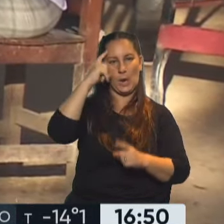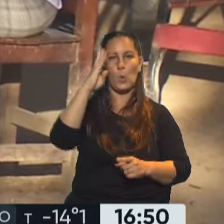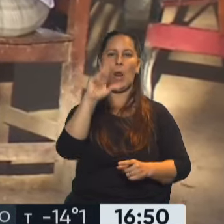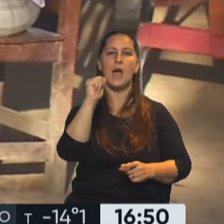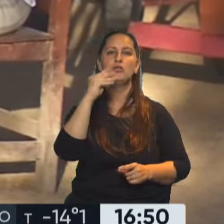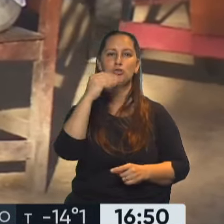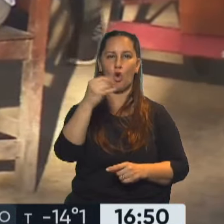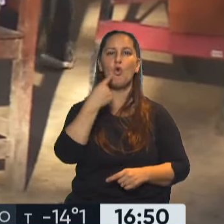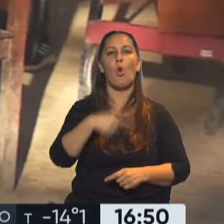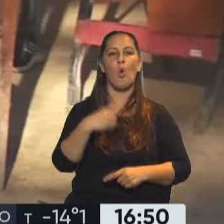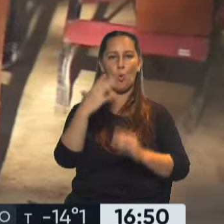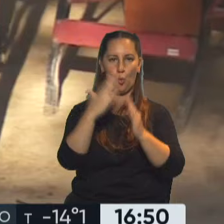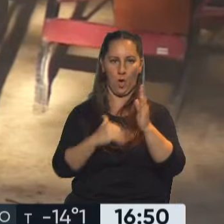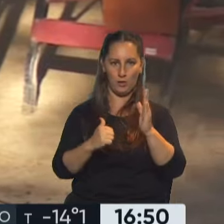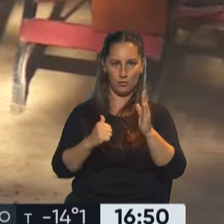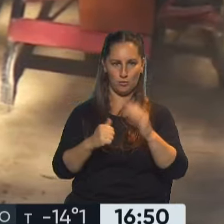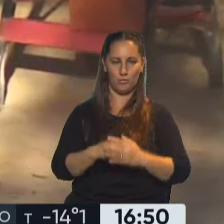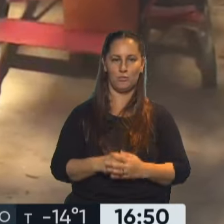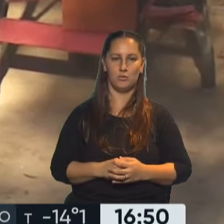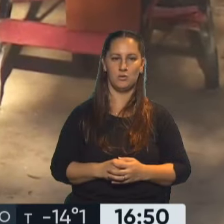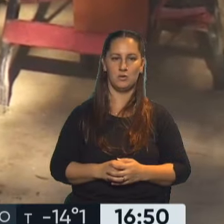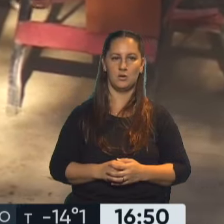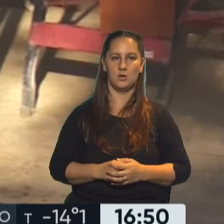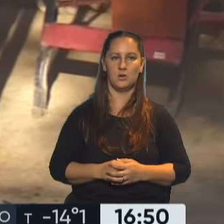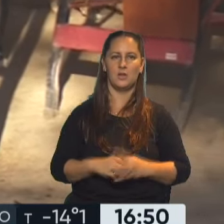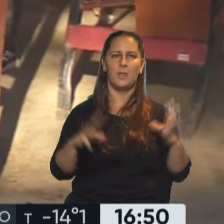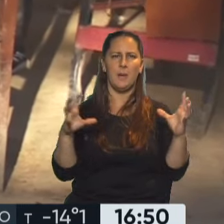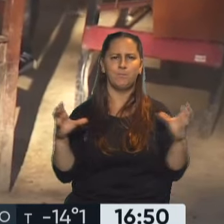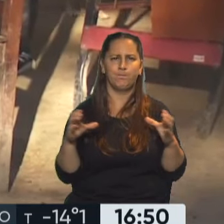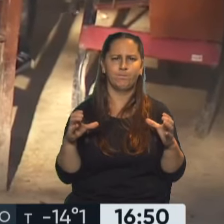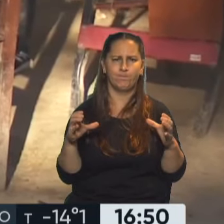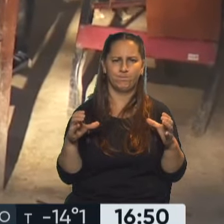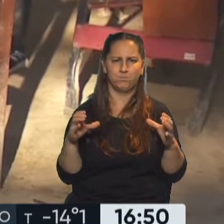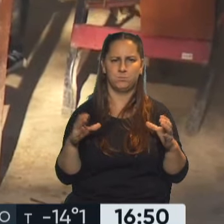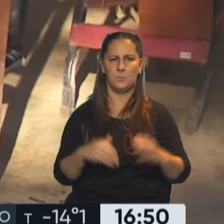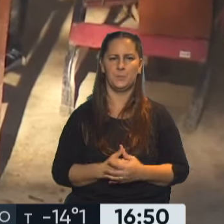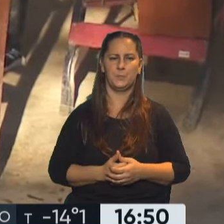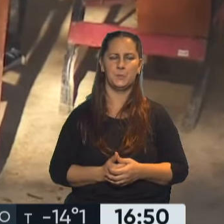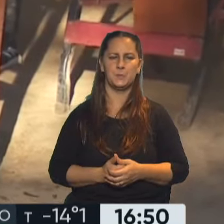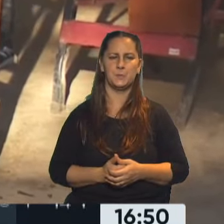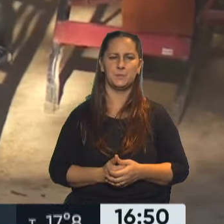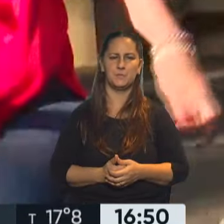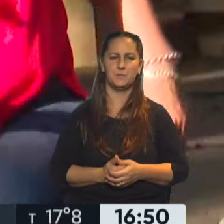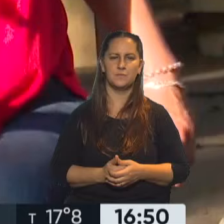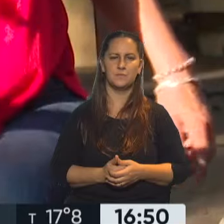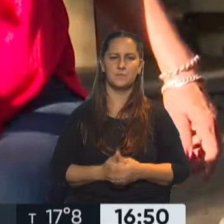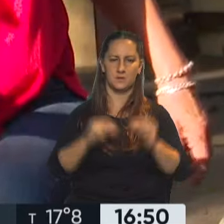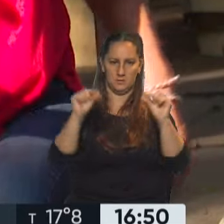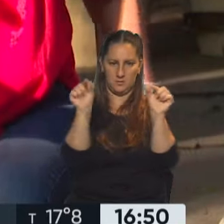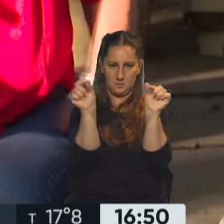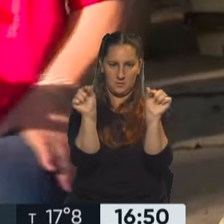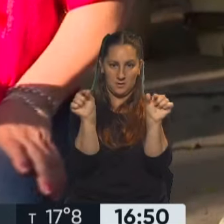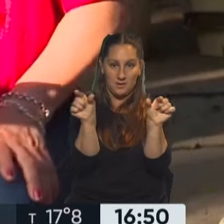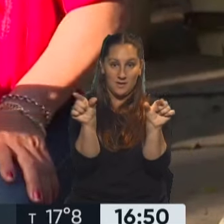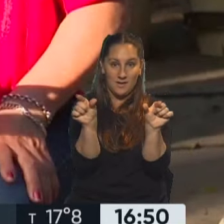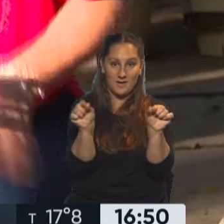madera. El quebracho blanco, porque tiene que ser compacta la madera, claro. Porque también tiene que ver el espesor, porque tiene que